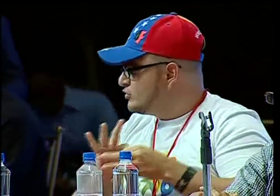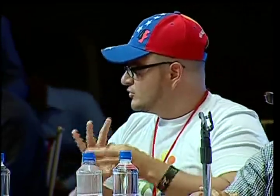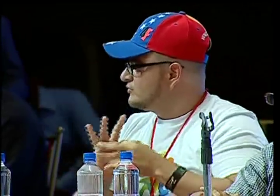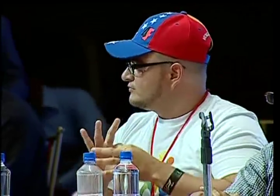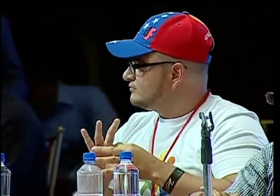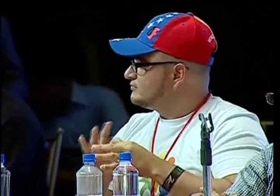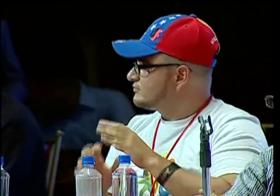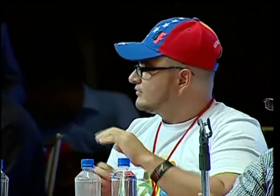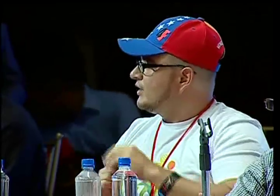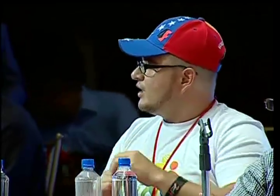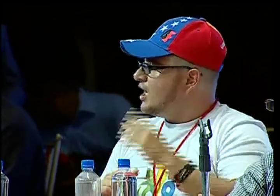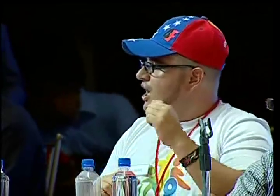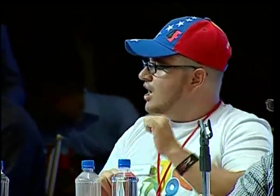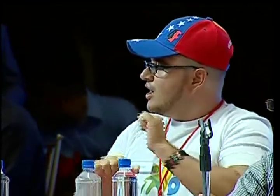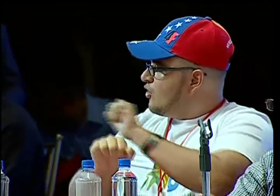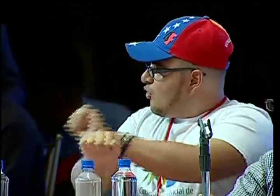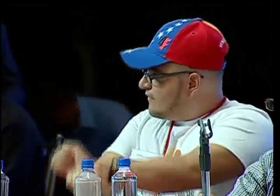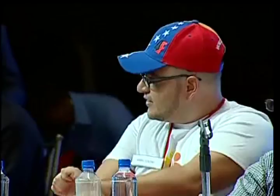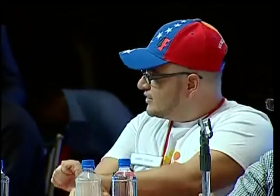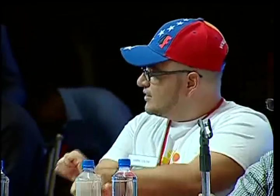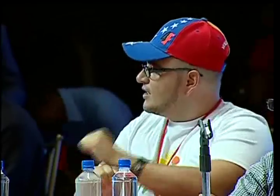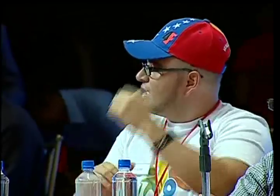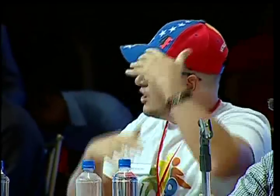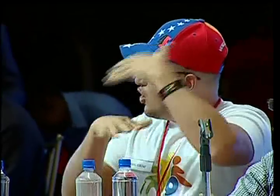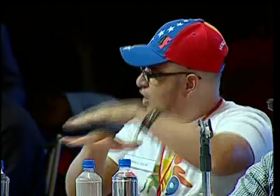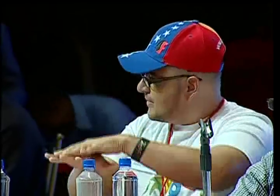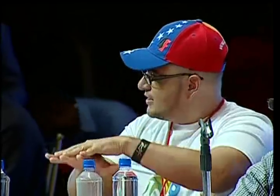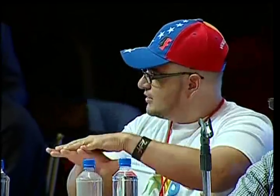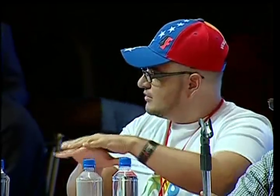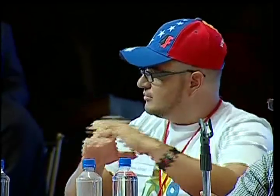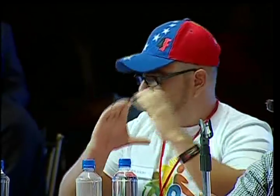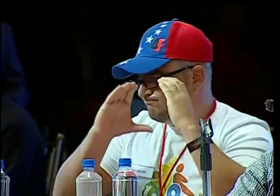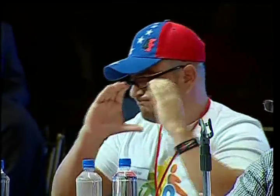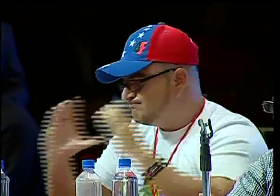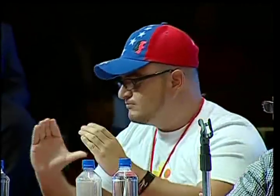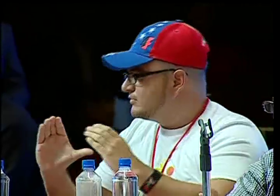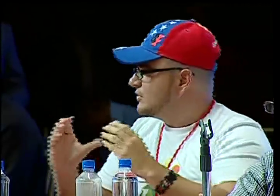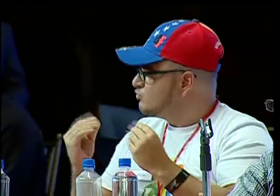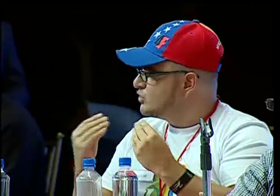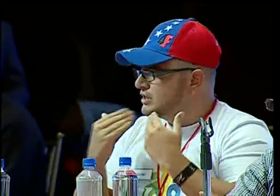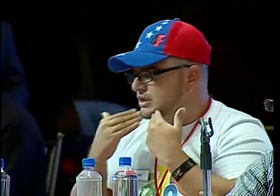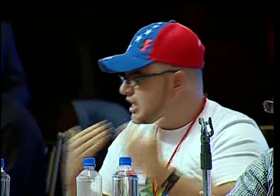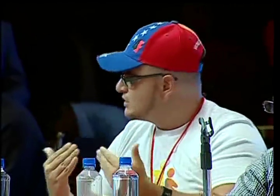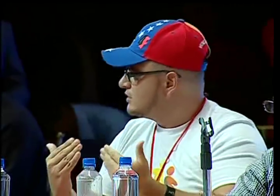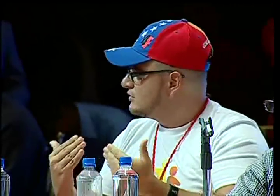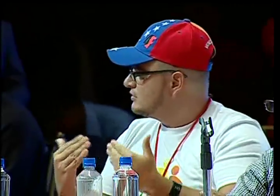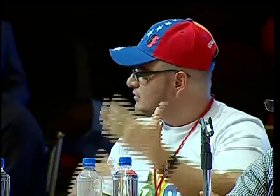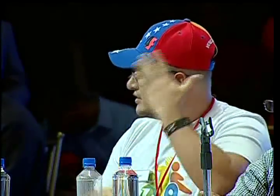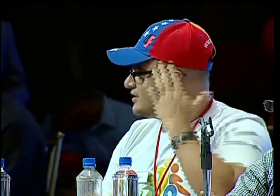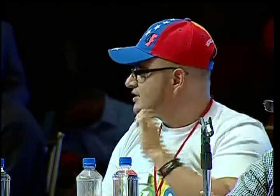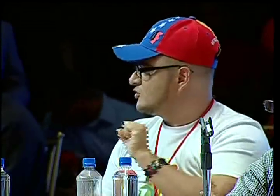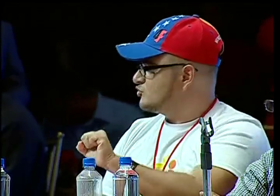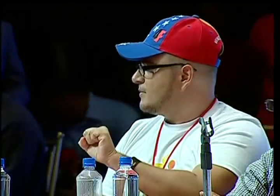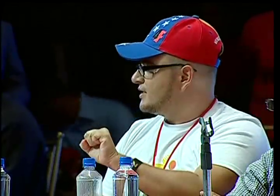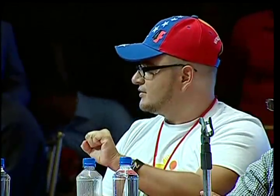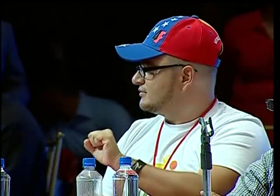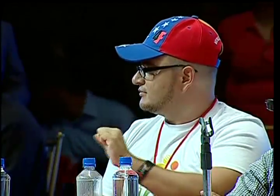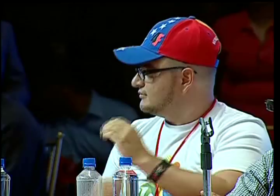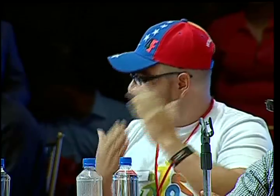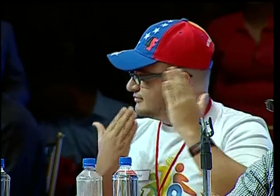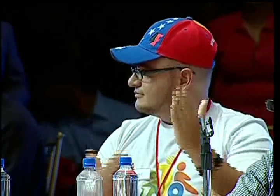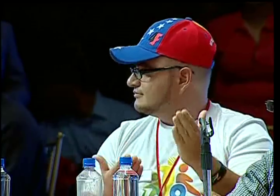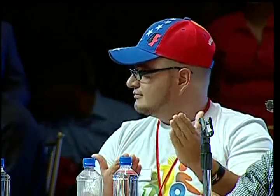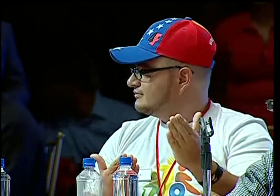Nosotros hemos trabajado y seguimos unidos, le damos gracias a las instituciones, la misión, a CONACDI, la misión